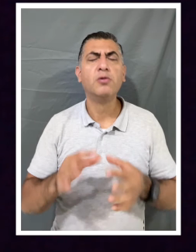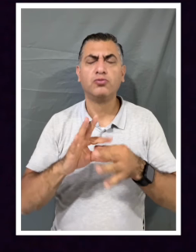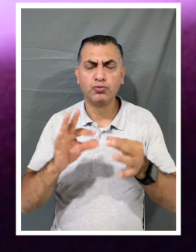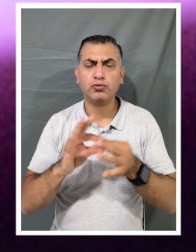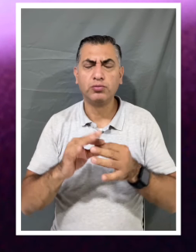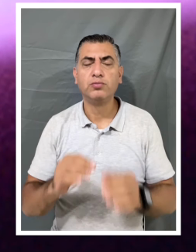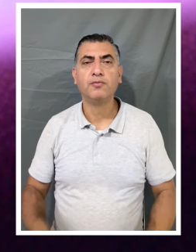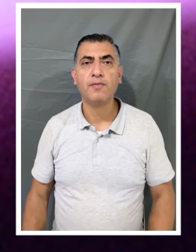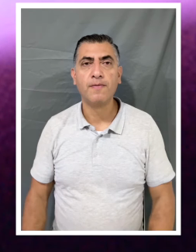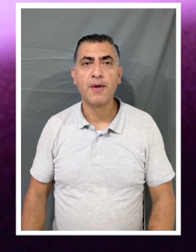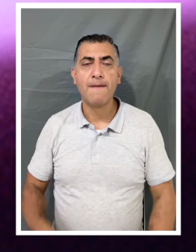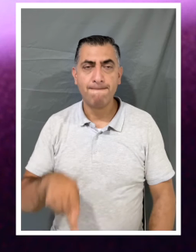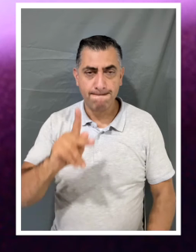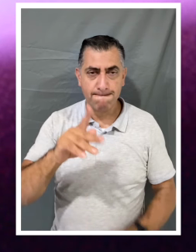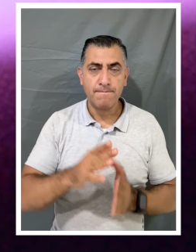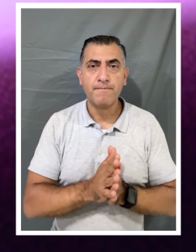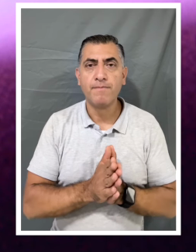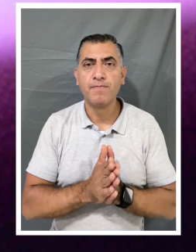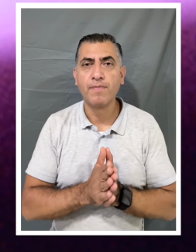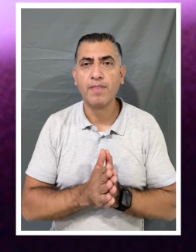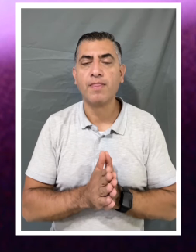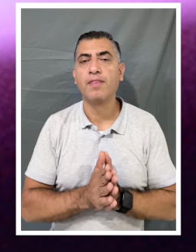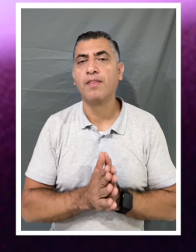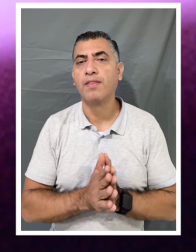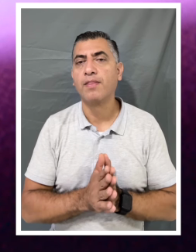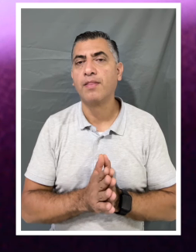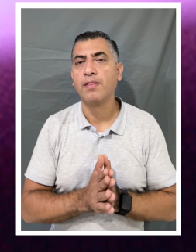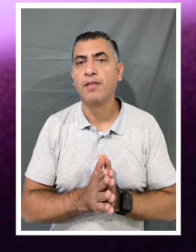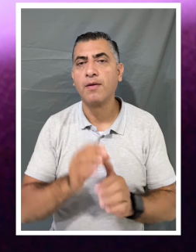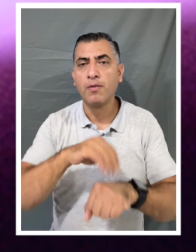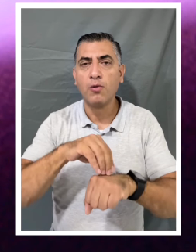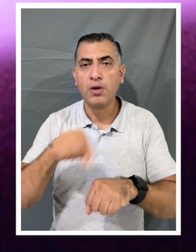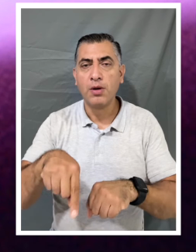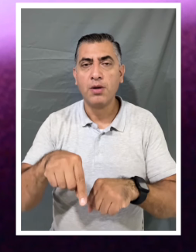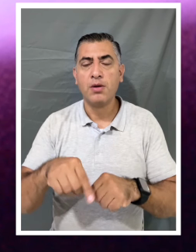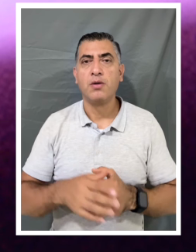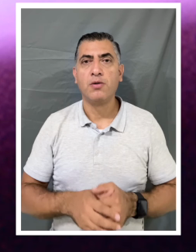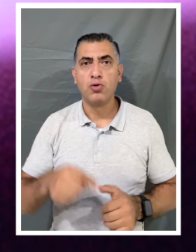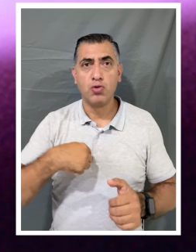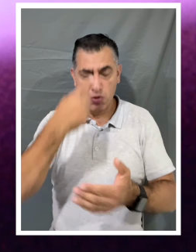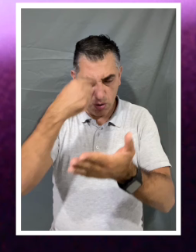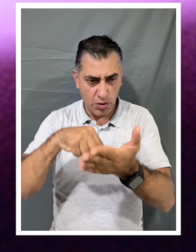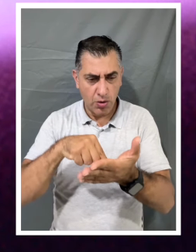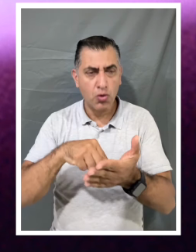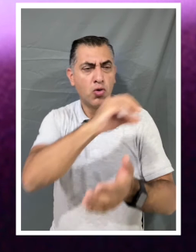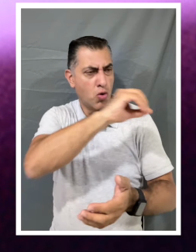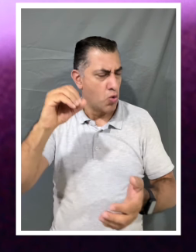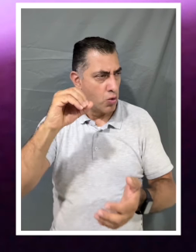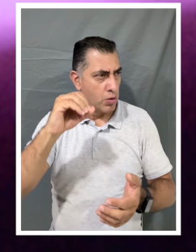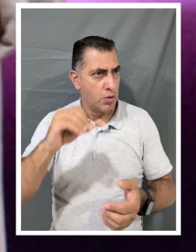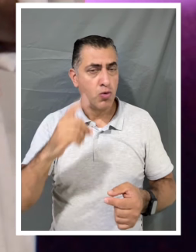a explicar rápidamente pero quiero que sepas que los voy a los pone aquí el apóstol Pablo yo creo en en un orden especial